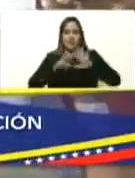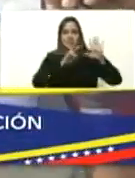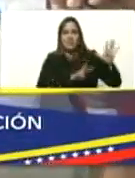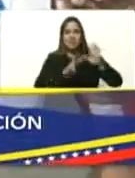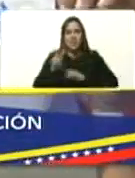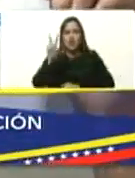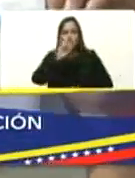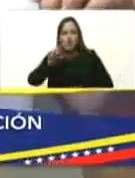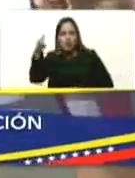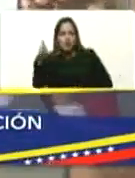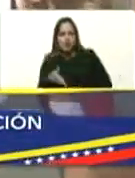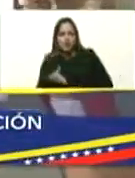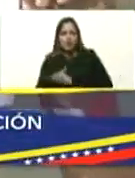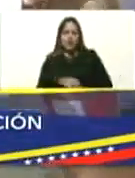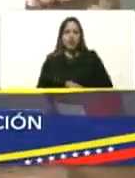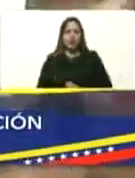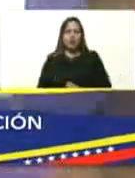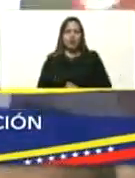72%